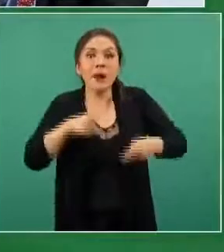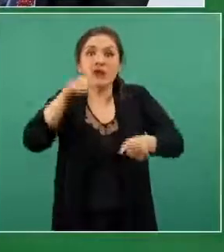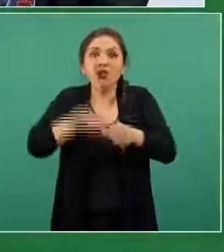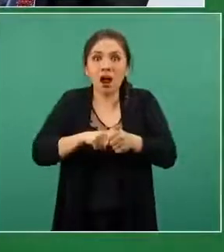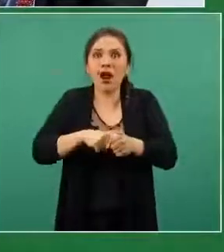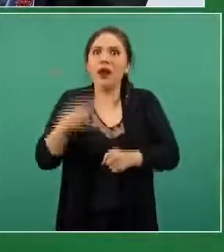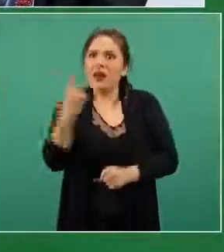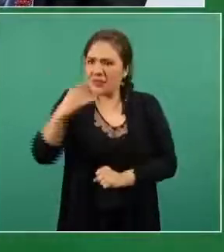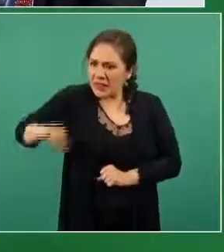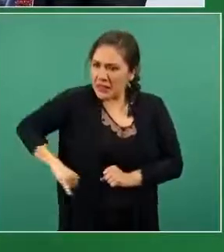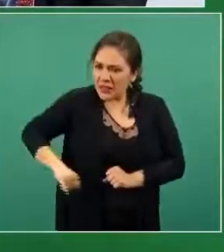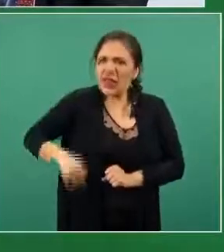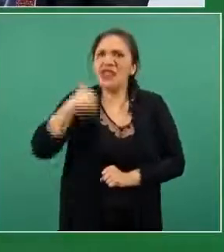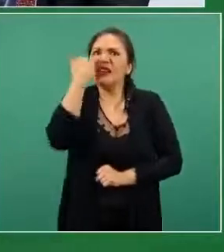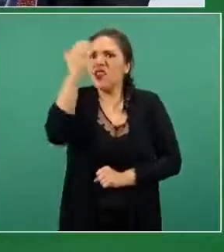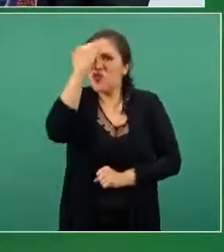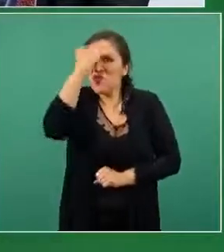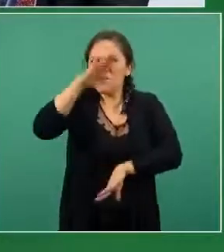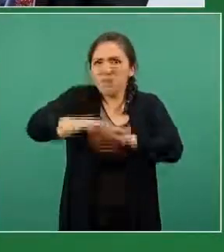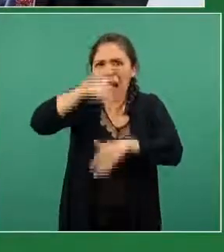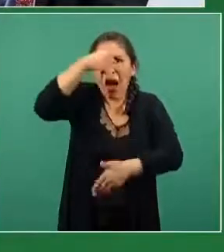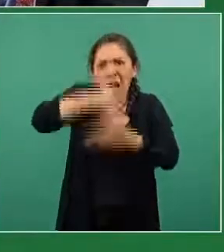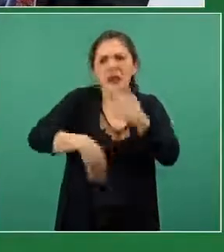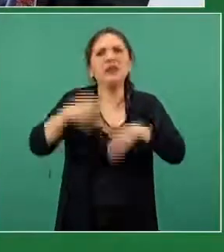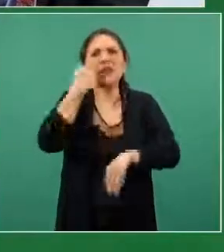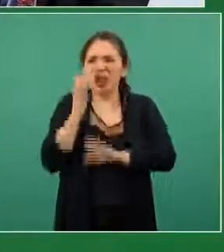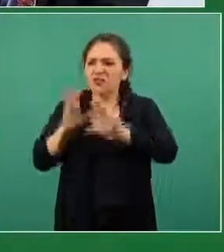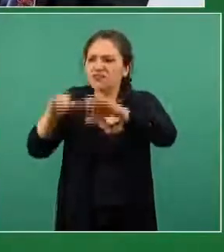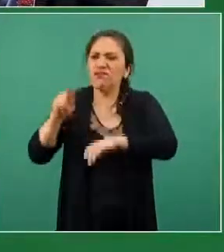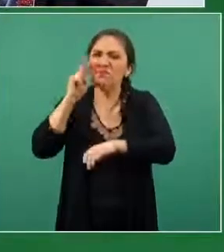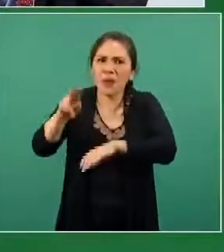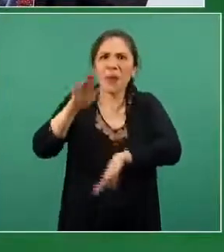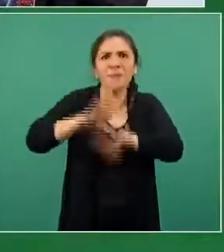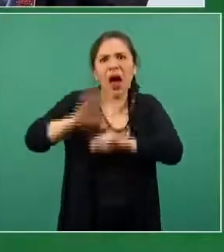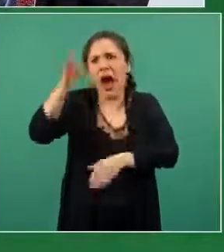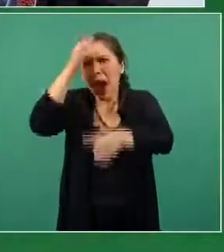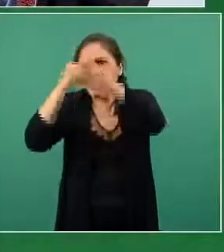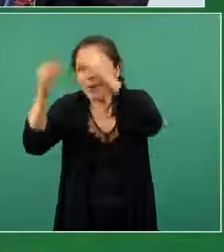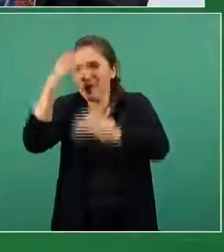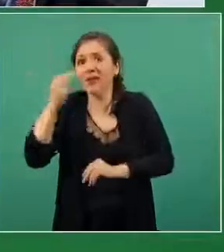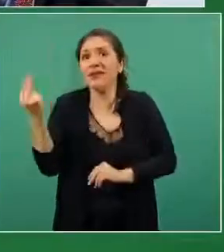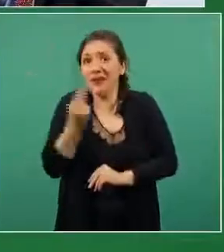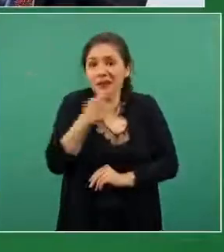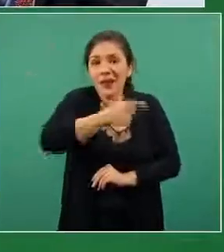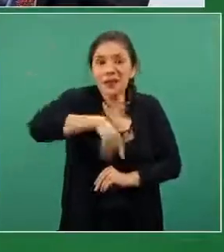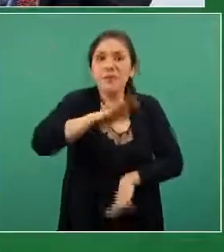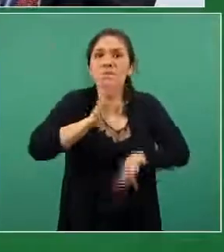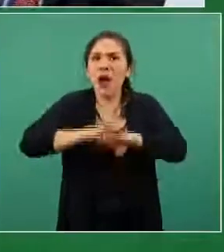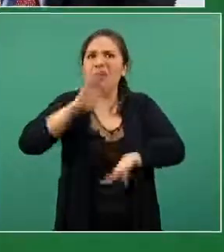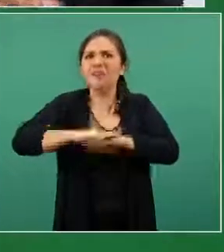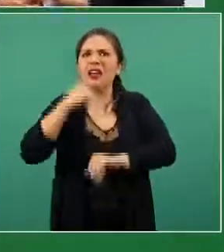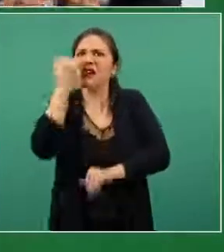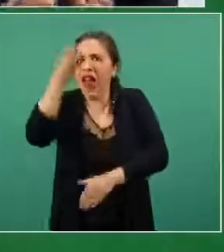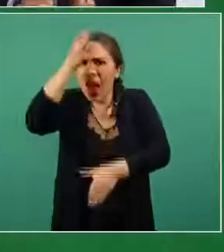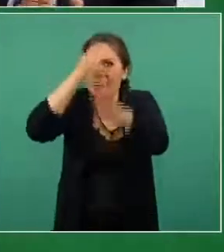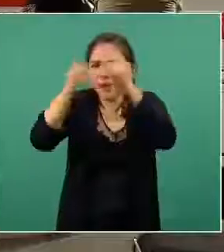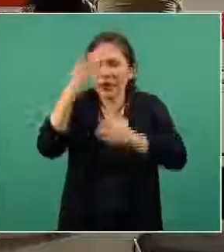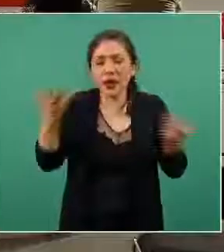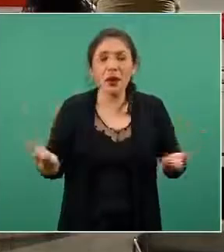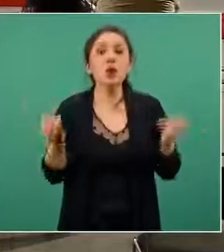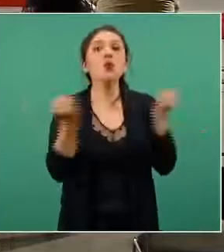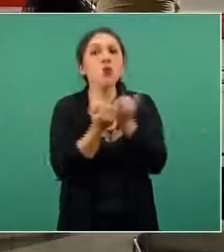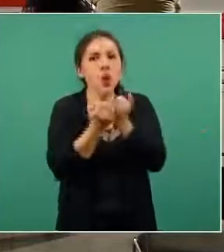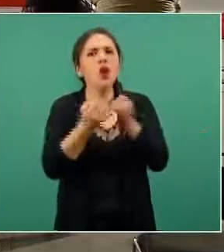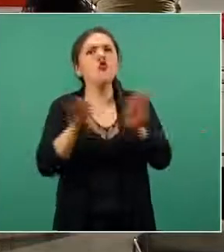personal de salud, médicos y enfermeras, en querer entrar, en mantenerse actualizados, en incrementar el conocimiento y de alguna manera